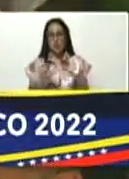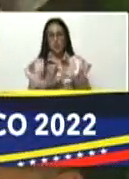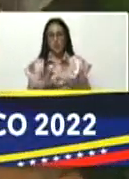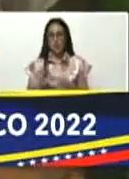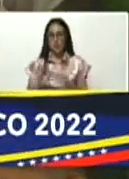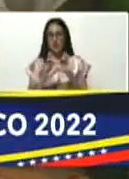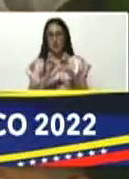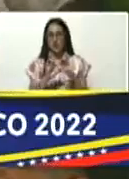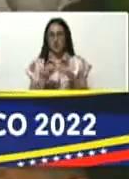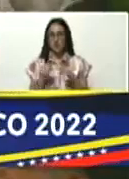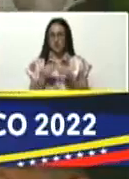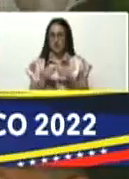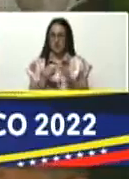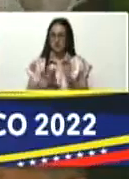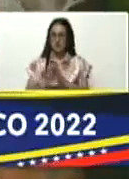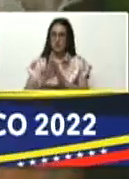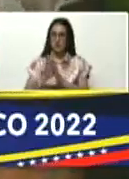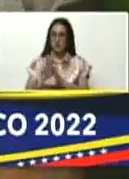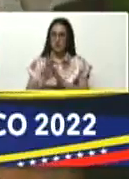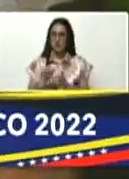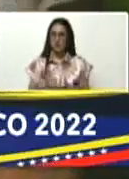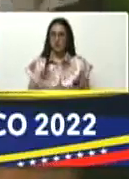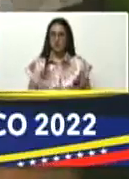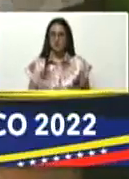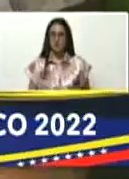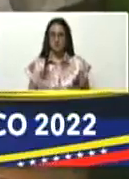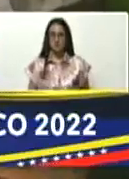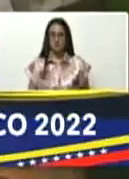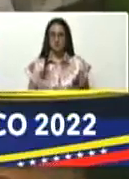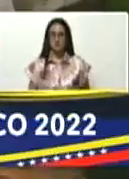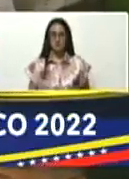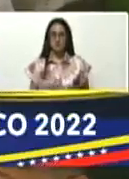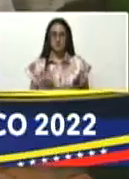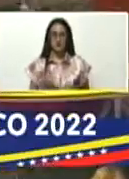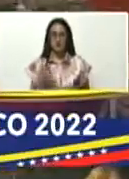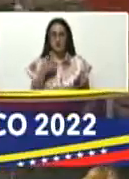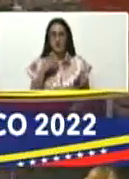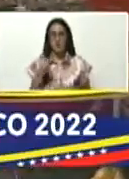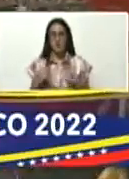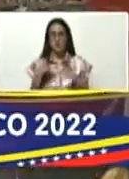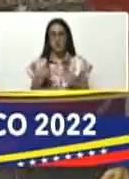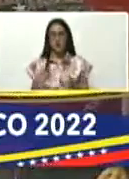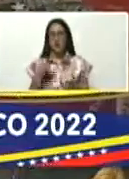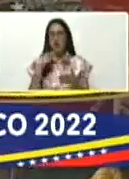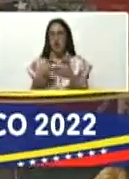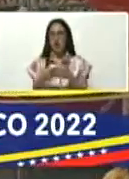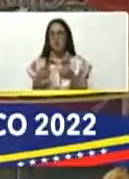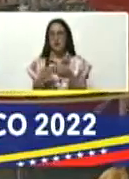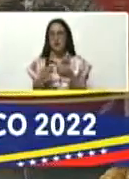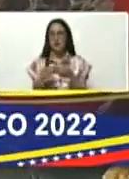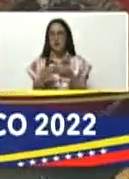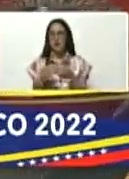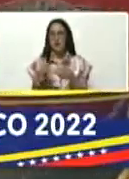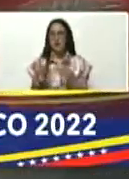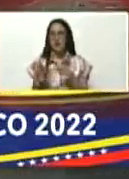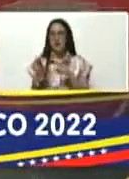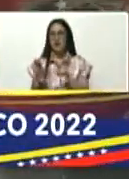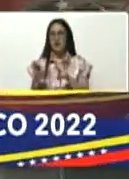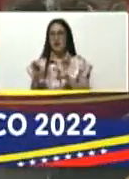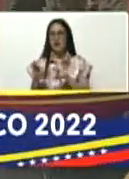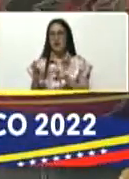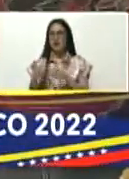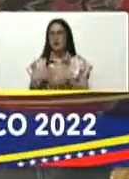para seguir adelante. Yo quiero que uno de los productores, en nombre del área agroindustrial,